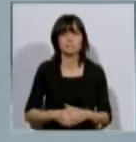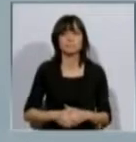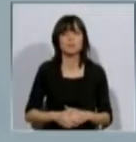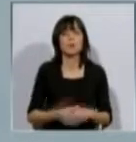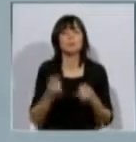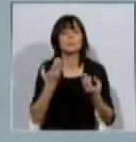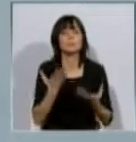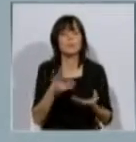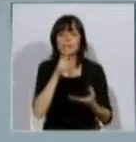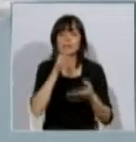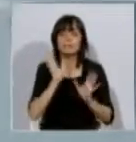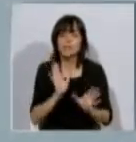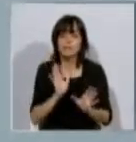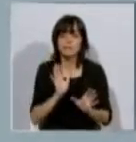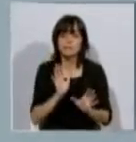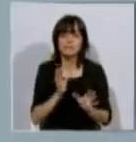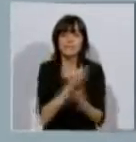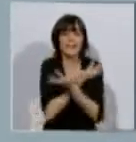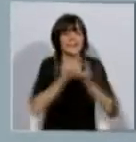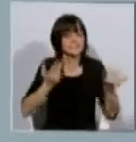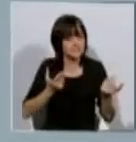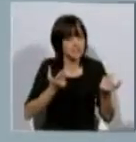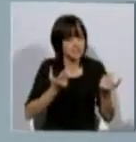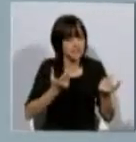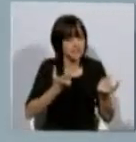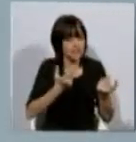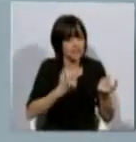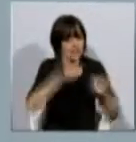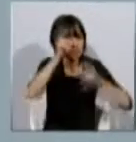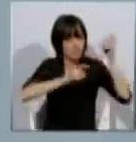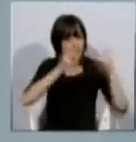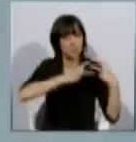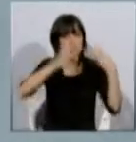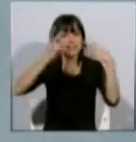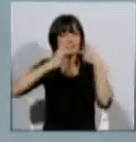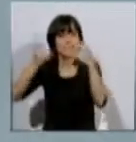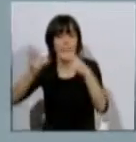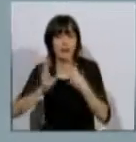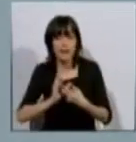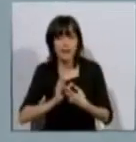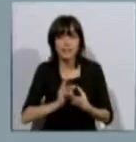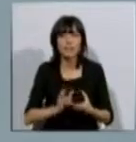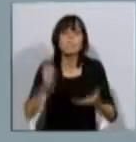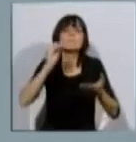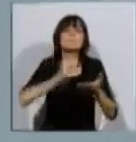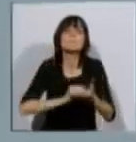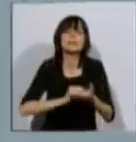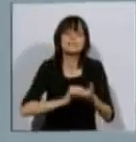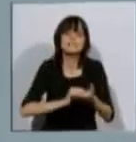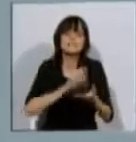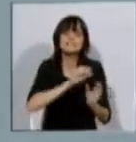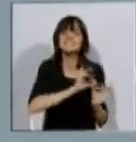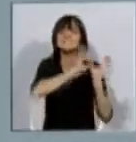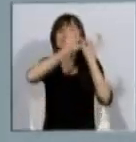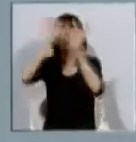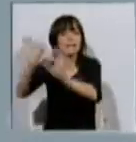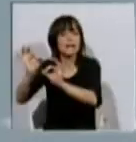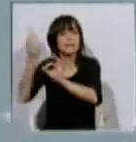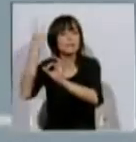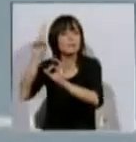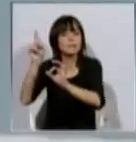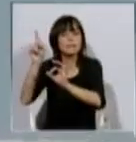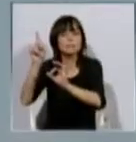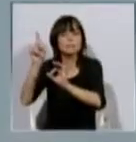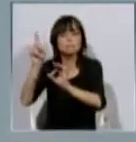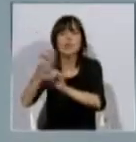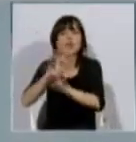la particularidad de la cantidad de pasajeros transportados tuvo que ver más con la cantidad de pasajeros que llegaron a Brasil, pero no